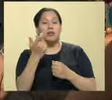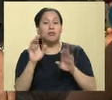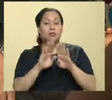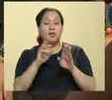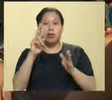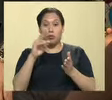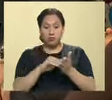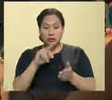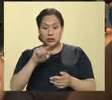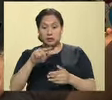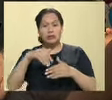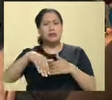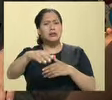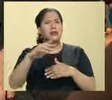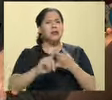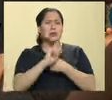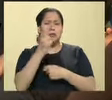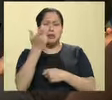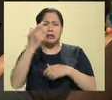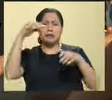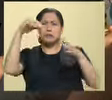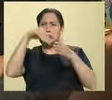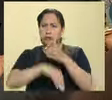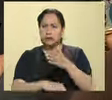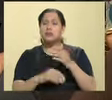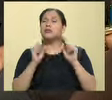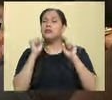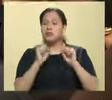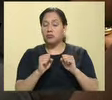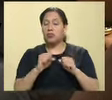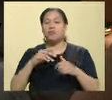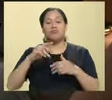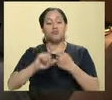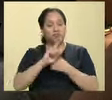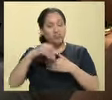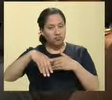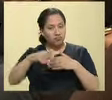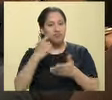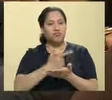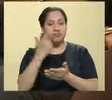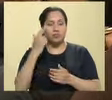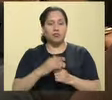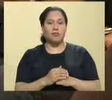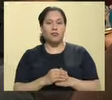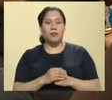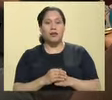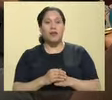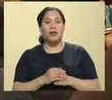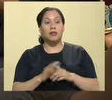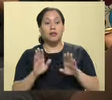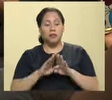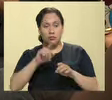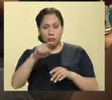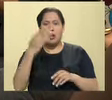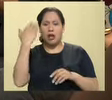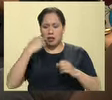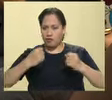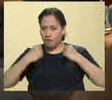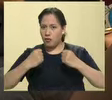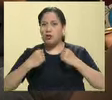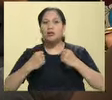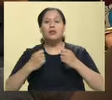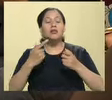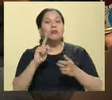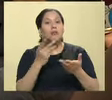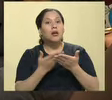del 2017. Entonces, es un problema grave donde alguna vez tuviste la fuerza,